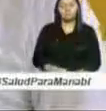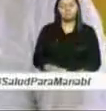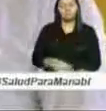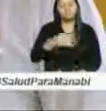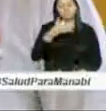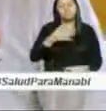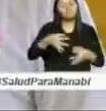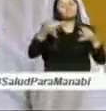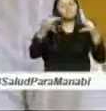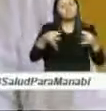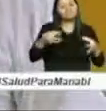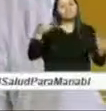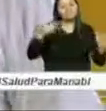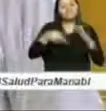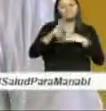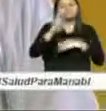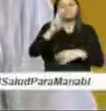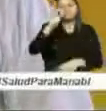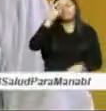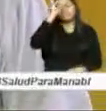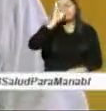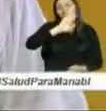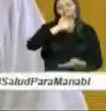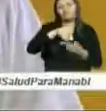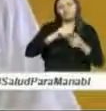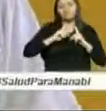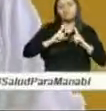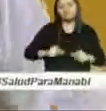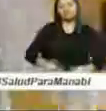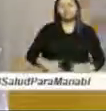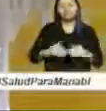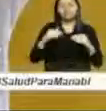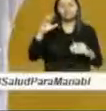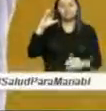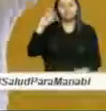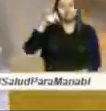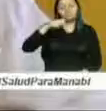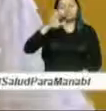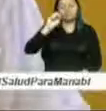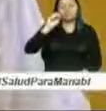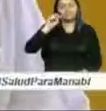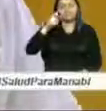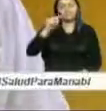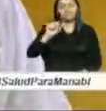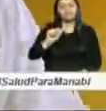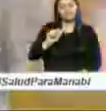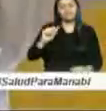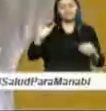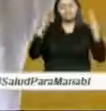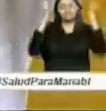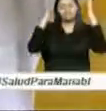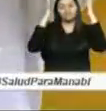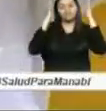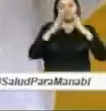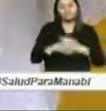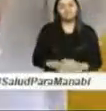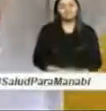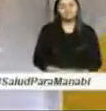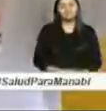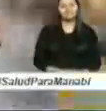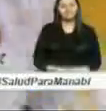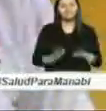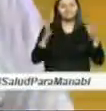Declaro oficialmente inaugurado el centro de salud tipo C de nuestra querida Tosagua. ¡Que viva Tosagua!